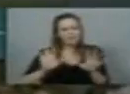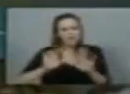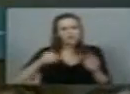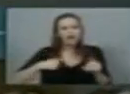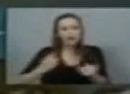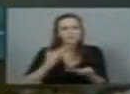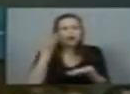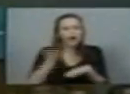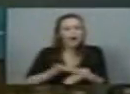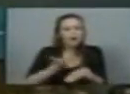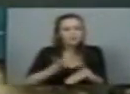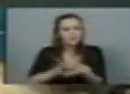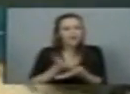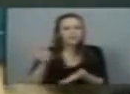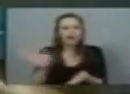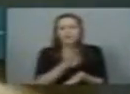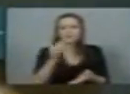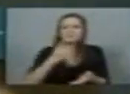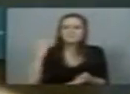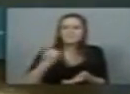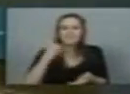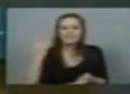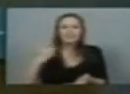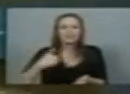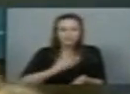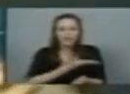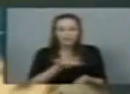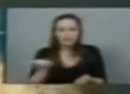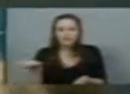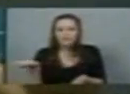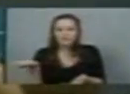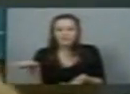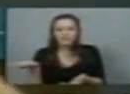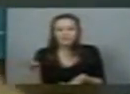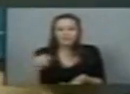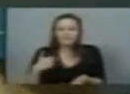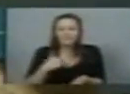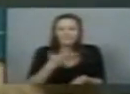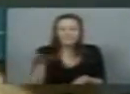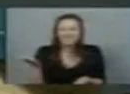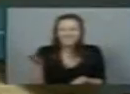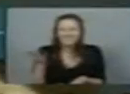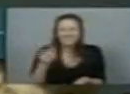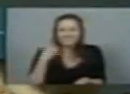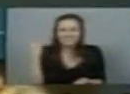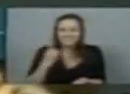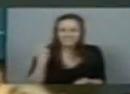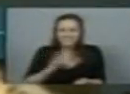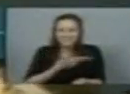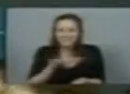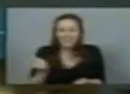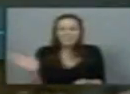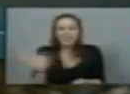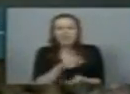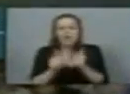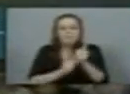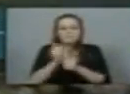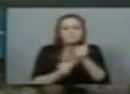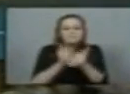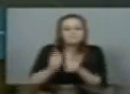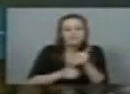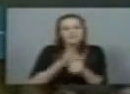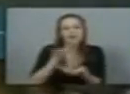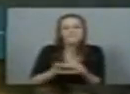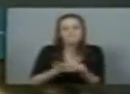demostrando que los directores de esta sociedad ejecutiva no son buenos hombres de negocio. y como somos una empresa de ofertas públicas, no le